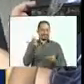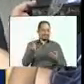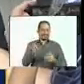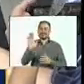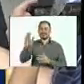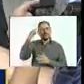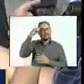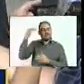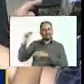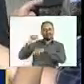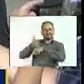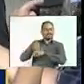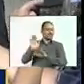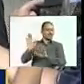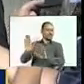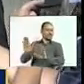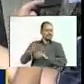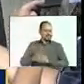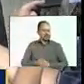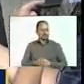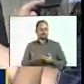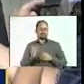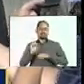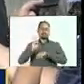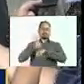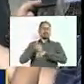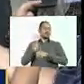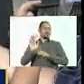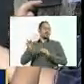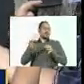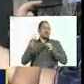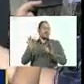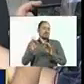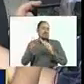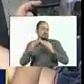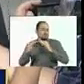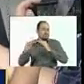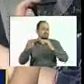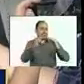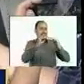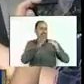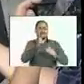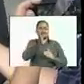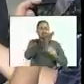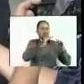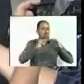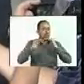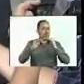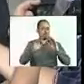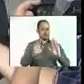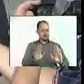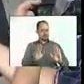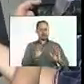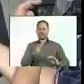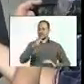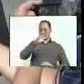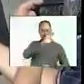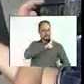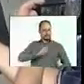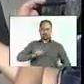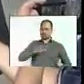política que se ha establecido de manera equitativa para todas las rutas, cuando todas las rutas a nivel